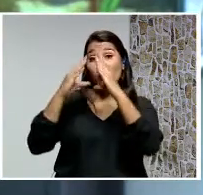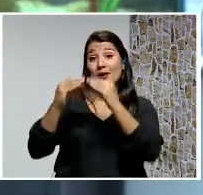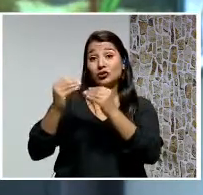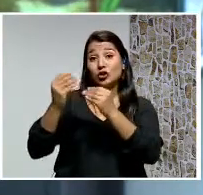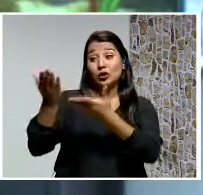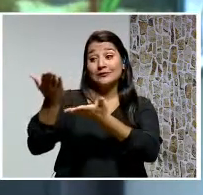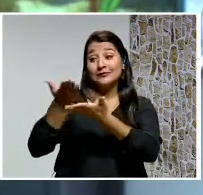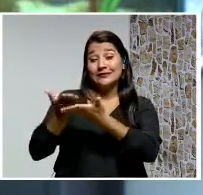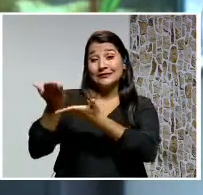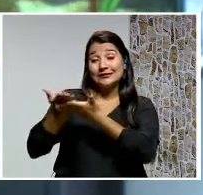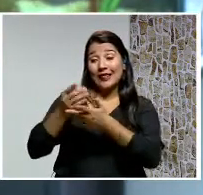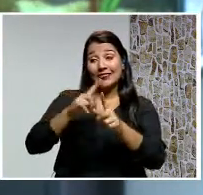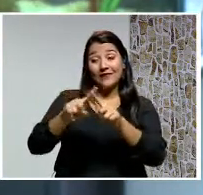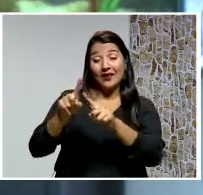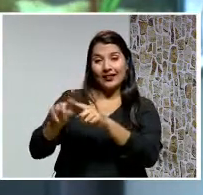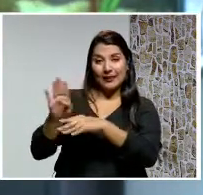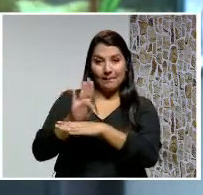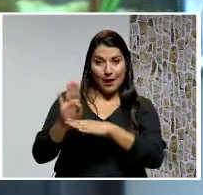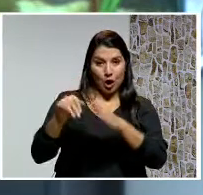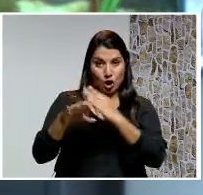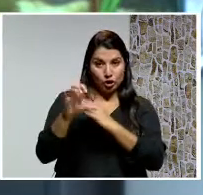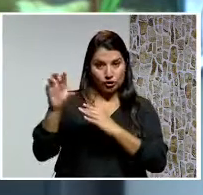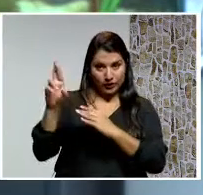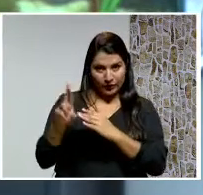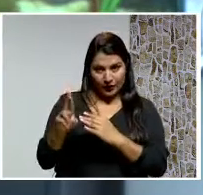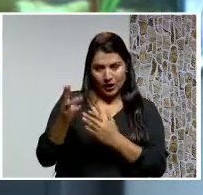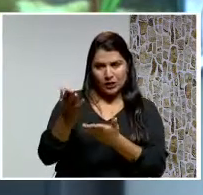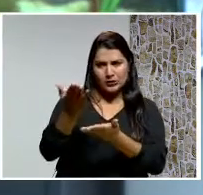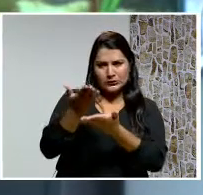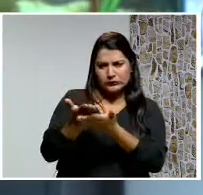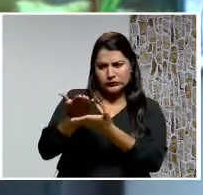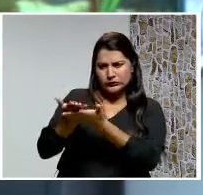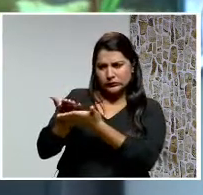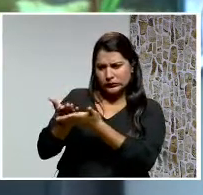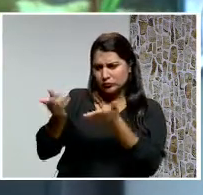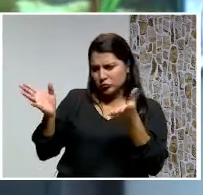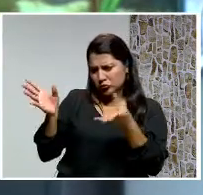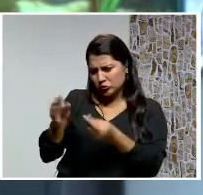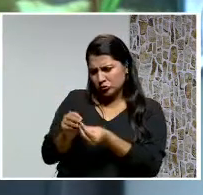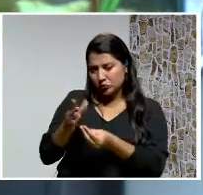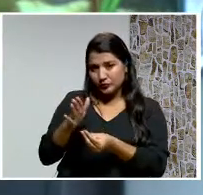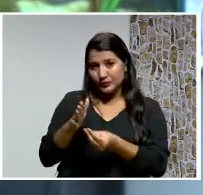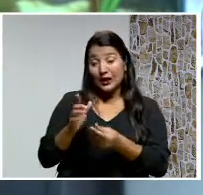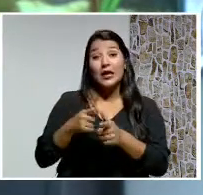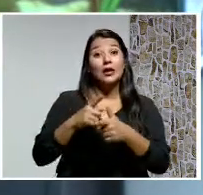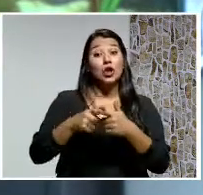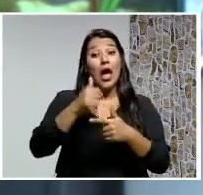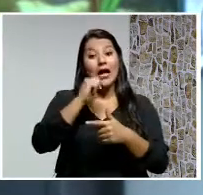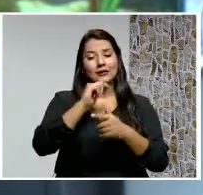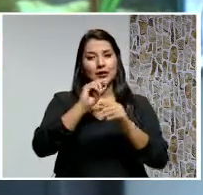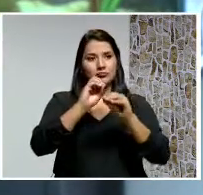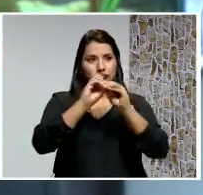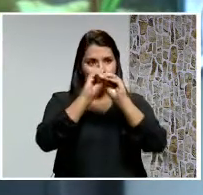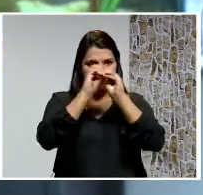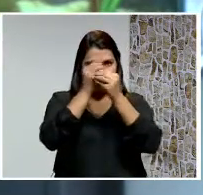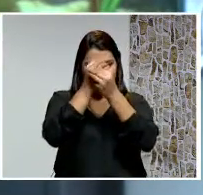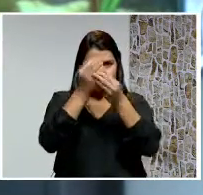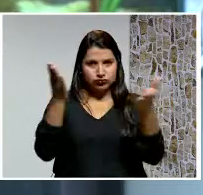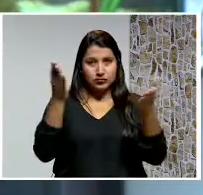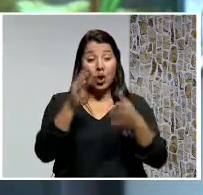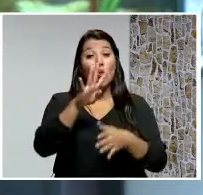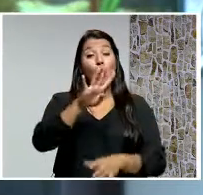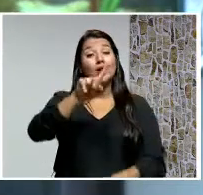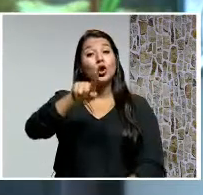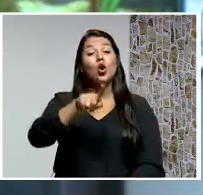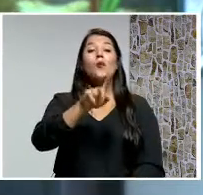de ayer anuncia que para los próximos 7 días la tasa básica pasiva se ubicará en 4.95%, es decir,